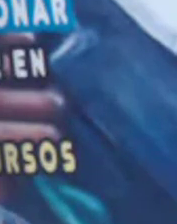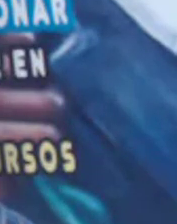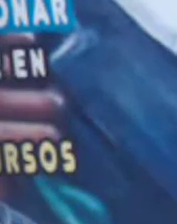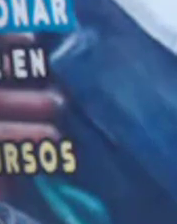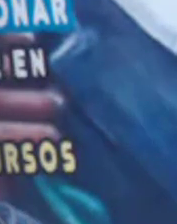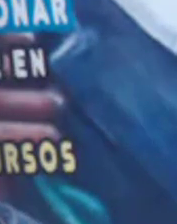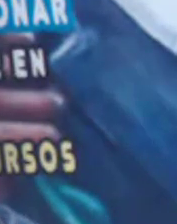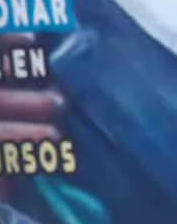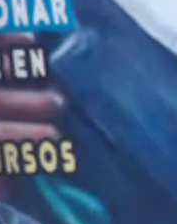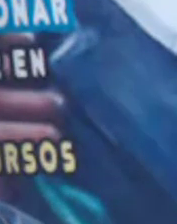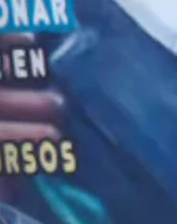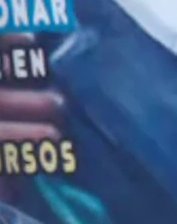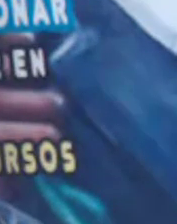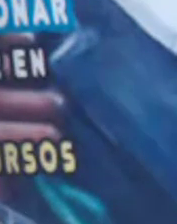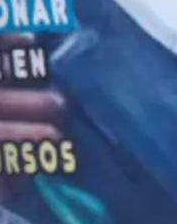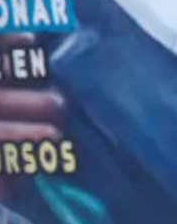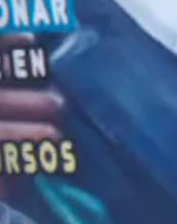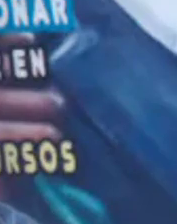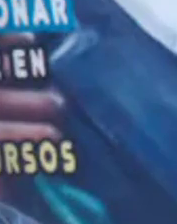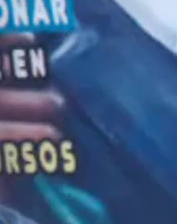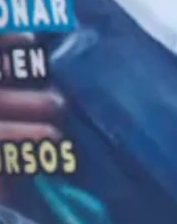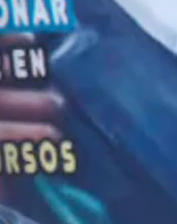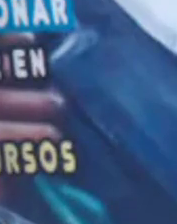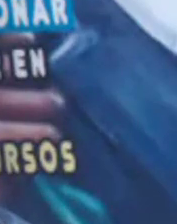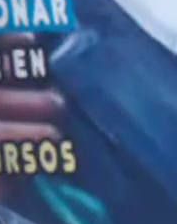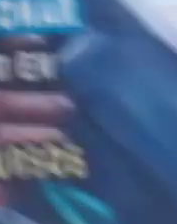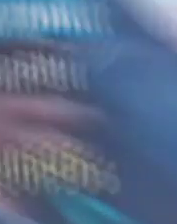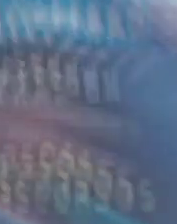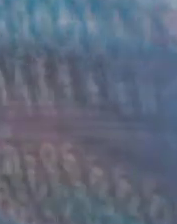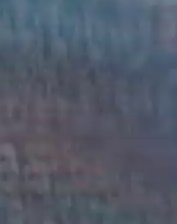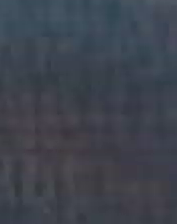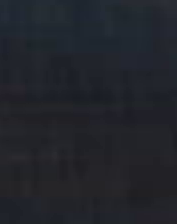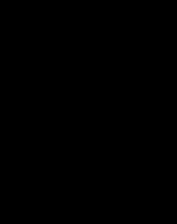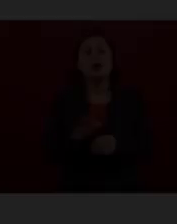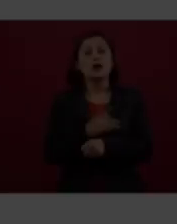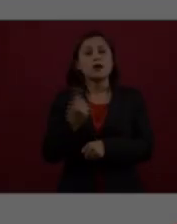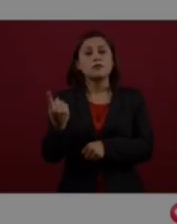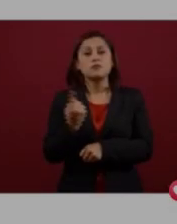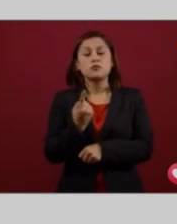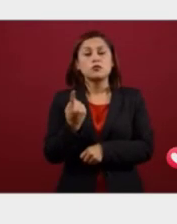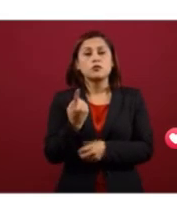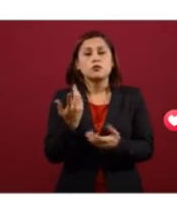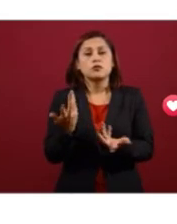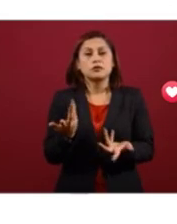manuel clouthier no te preocupes nuestro presidente dijo esto